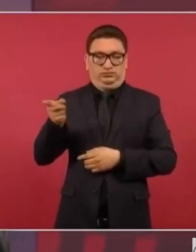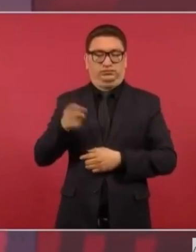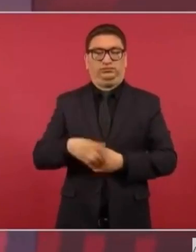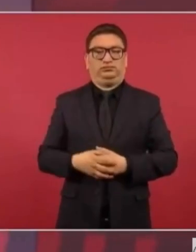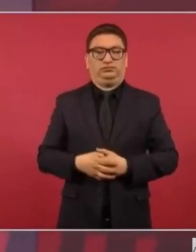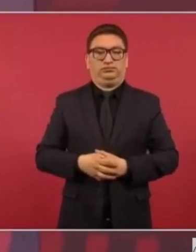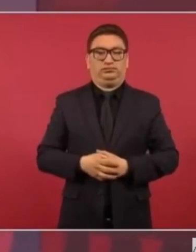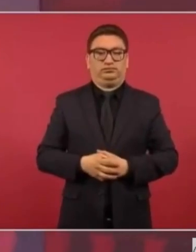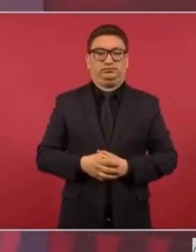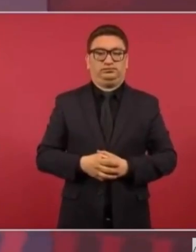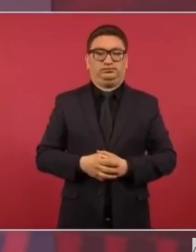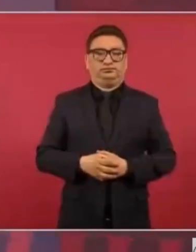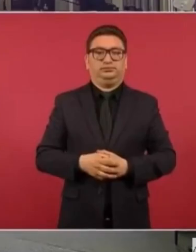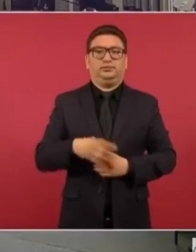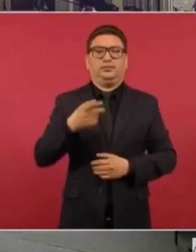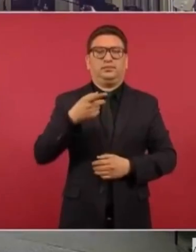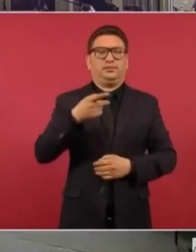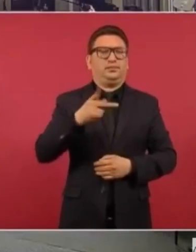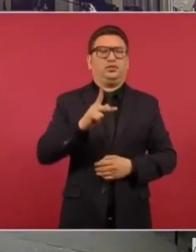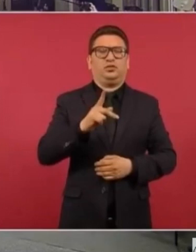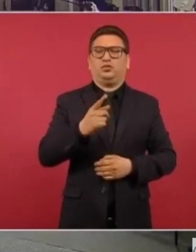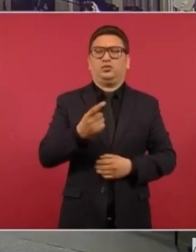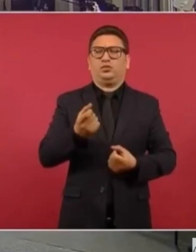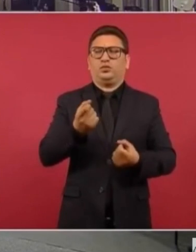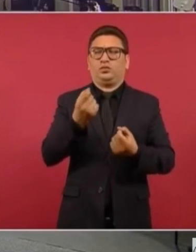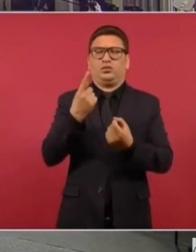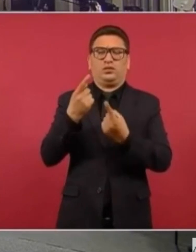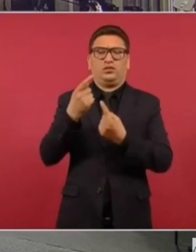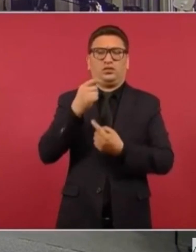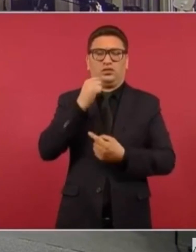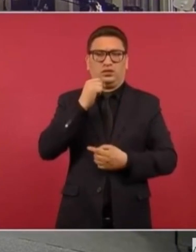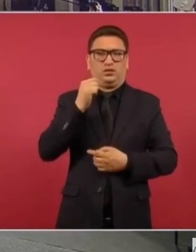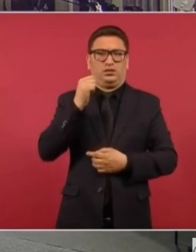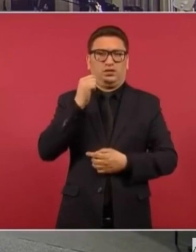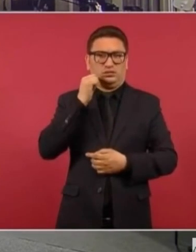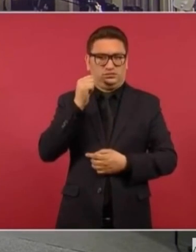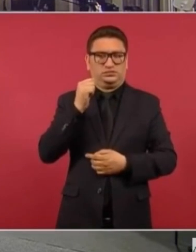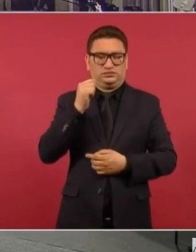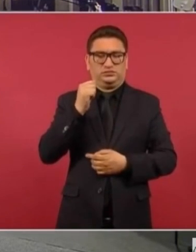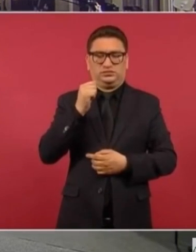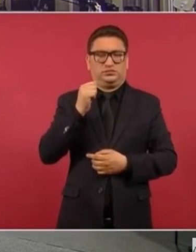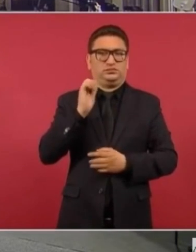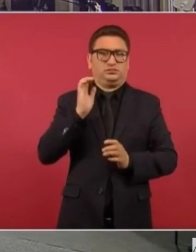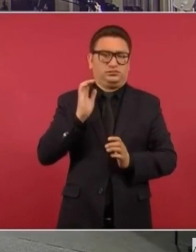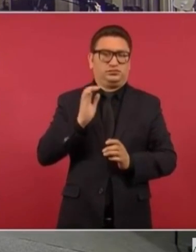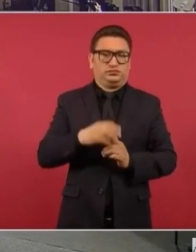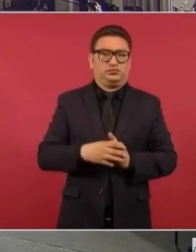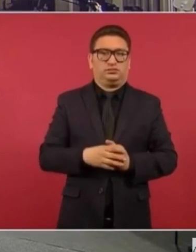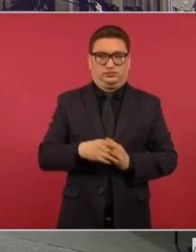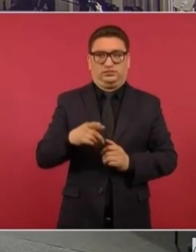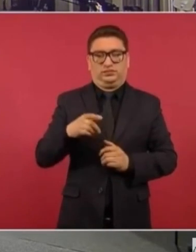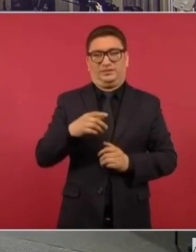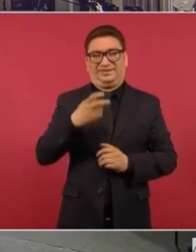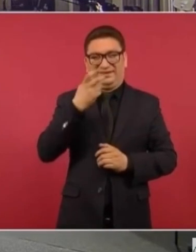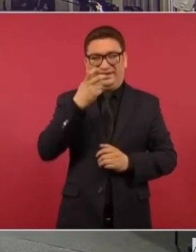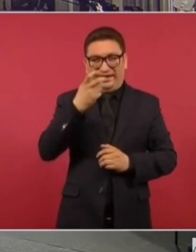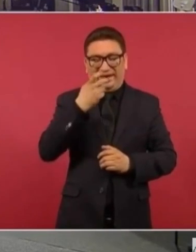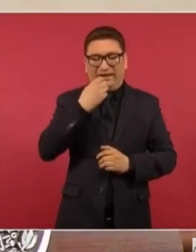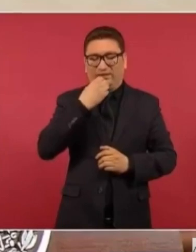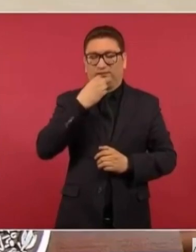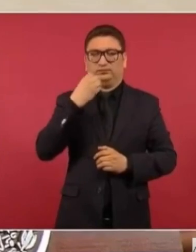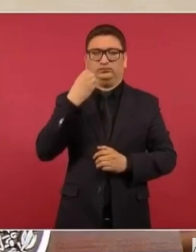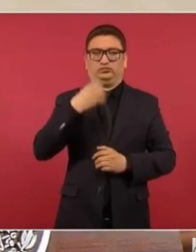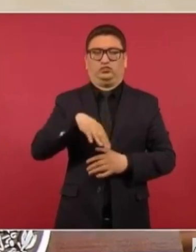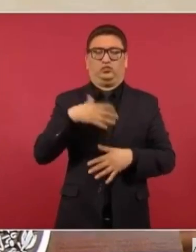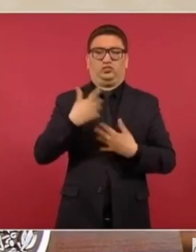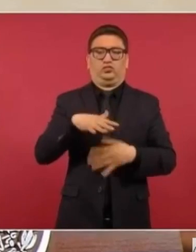Pero alguien ayer sacó, porque eso es lo extraordinario, ¿no? Como decía